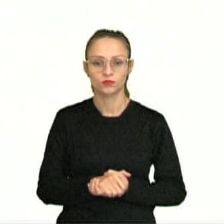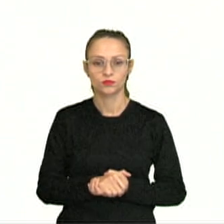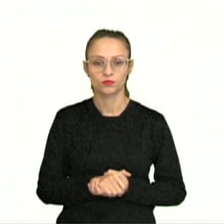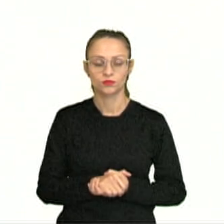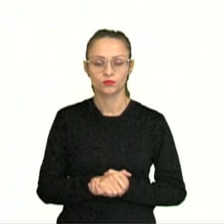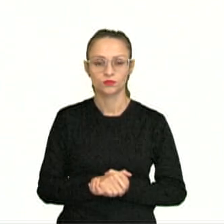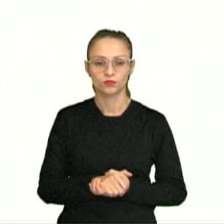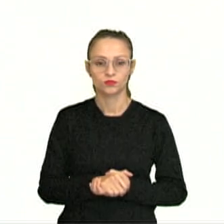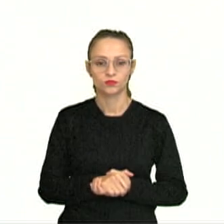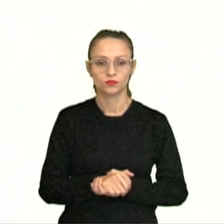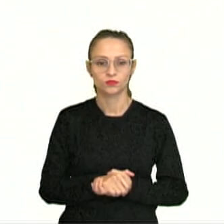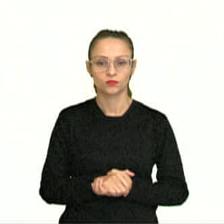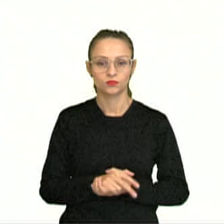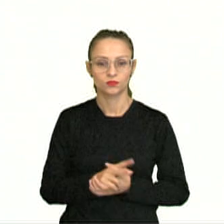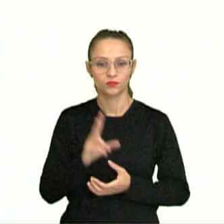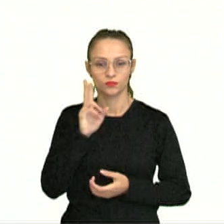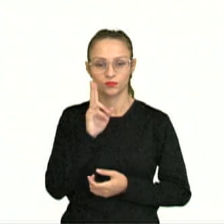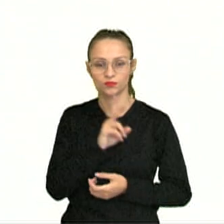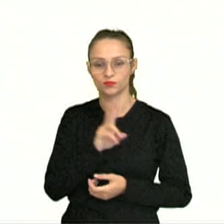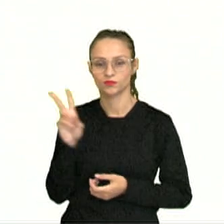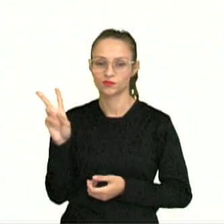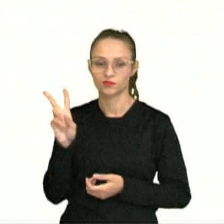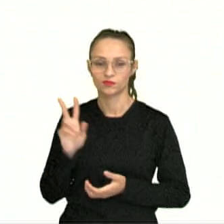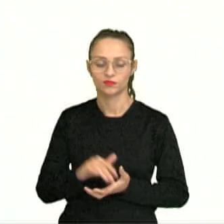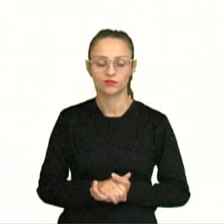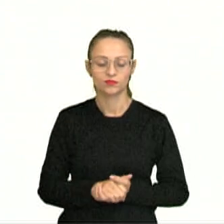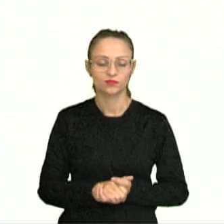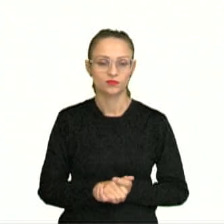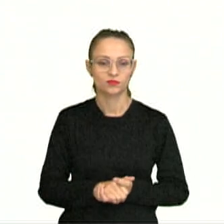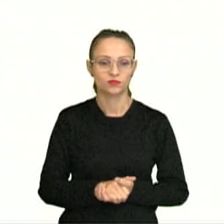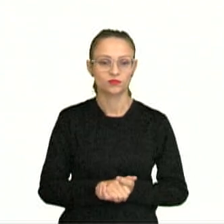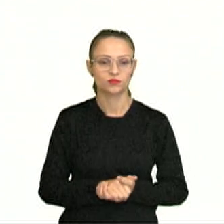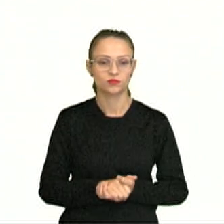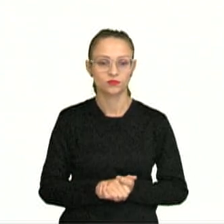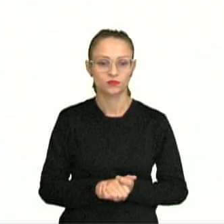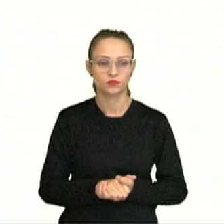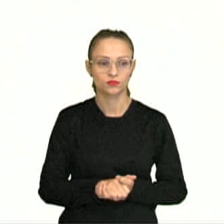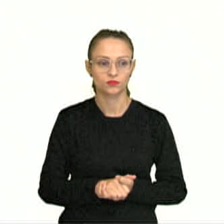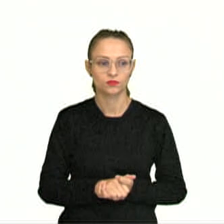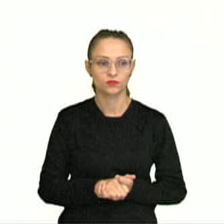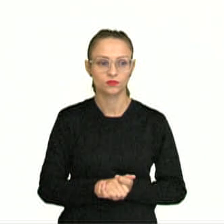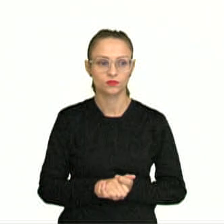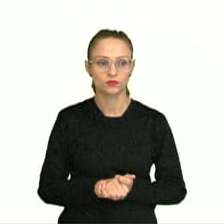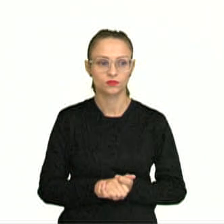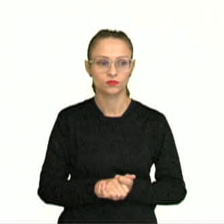el chico ahí bailando muy feliz. Siguiendo,